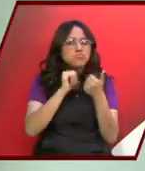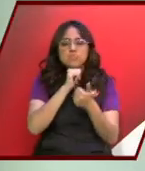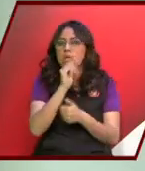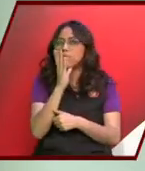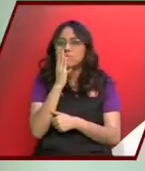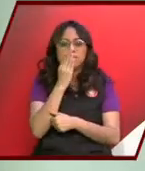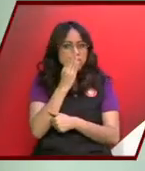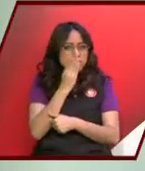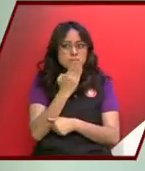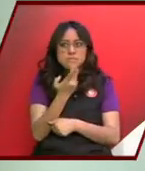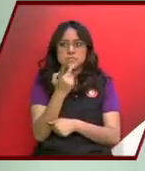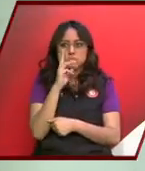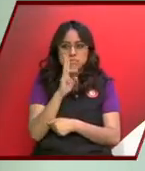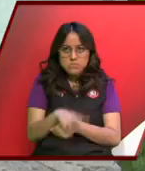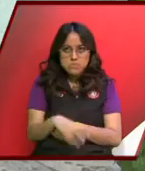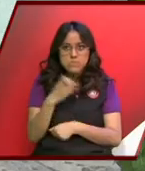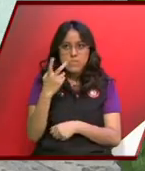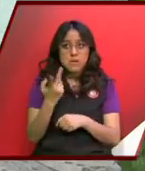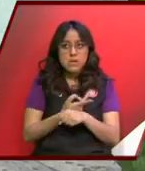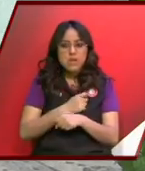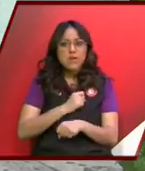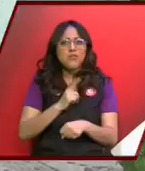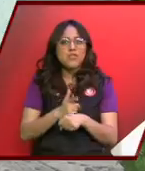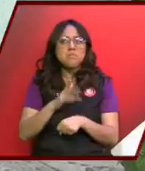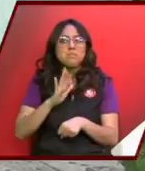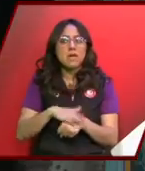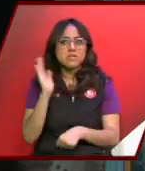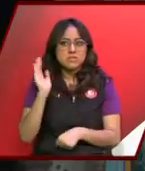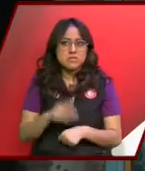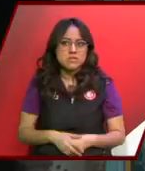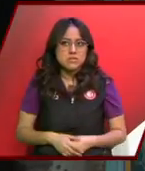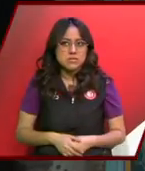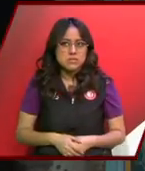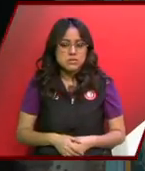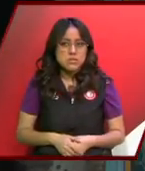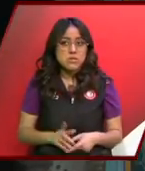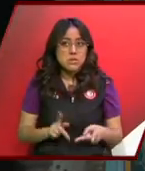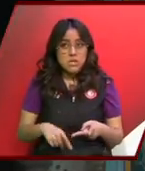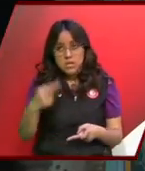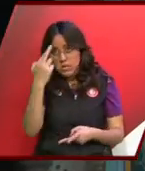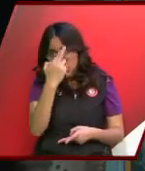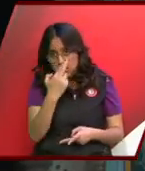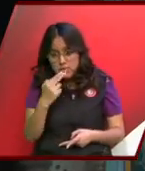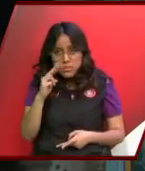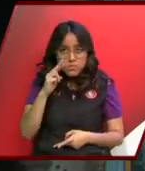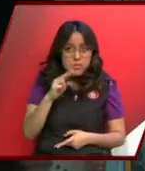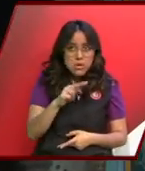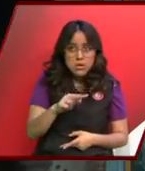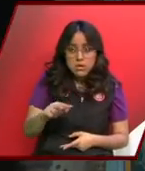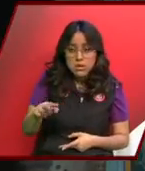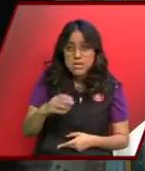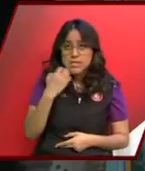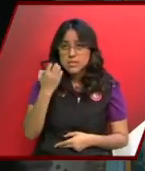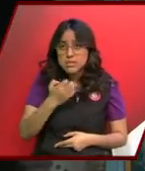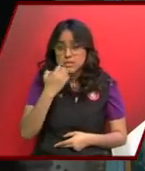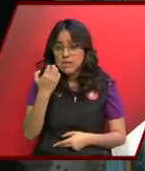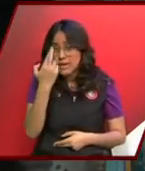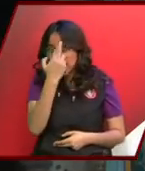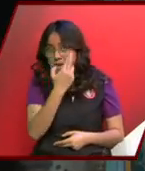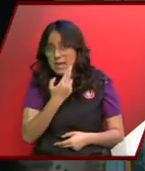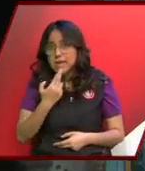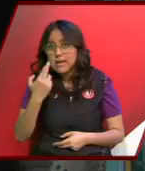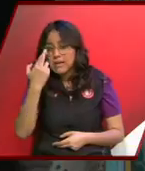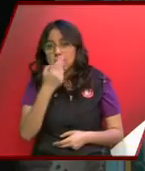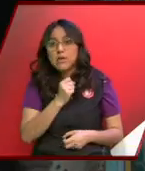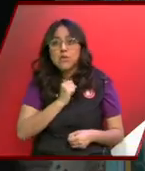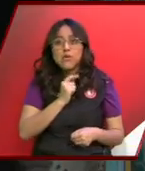por si no fuera poco descubrieron algo más estamos haciendo revisión de la escuela entonces éste